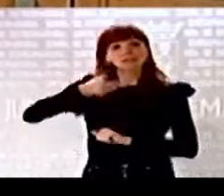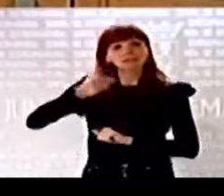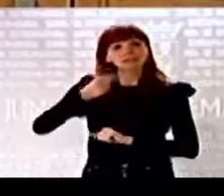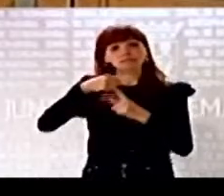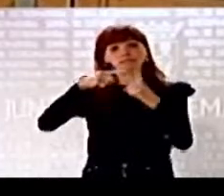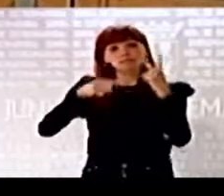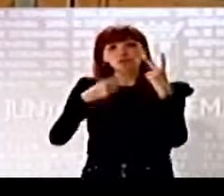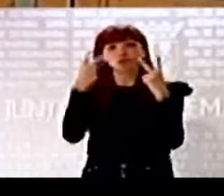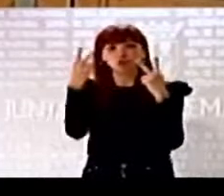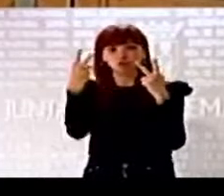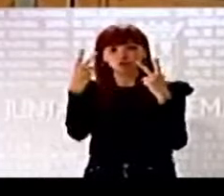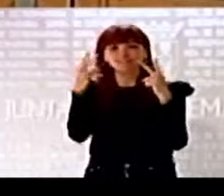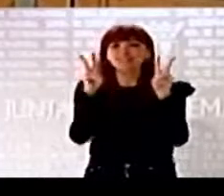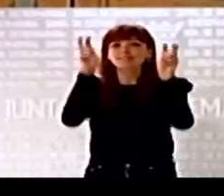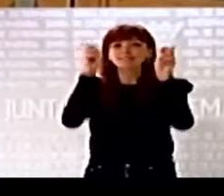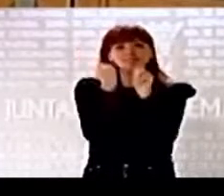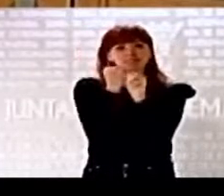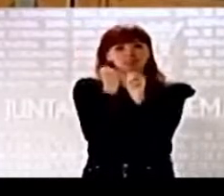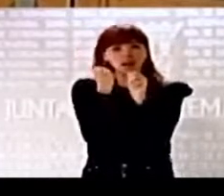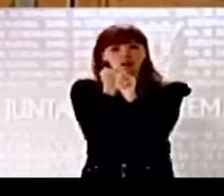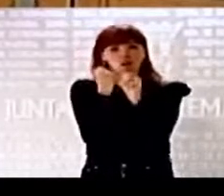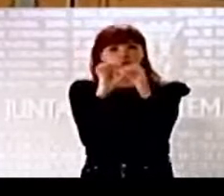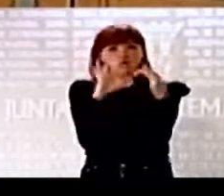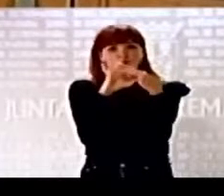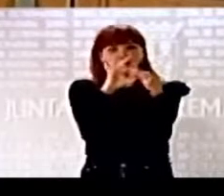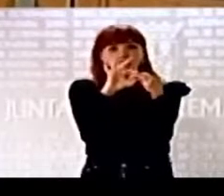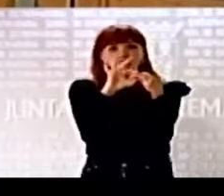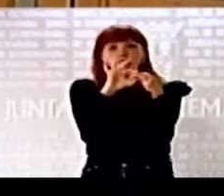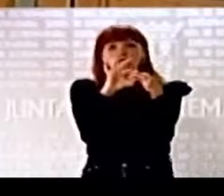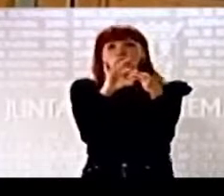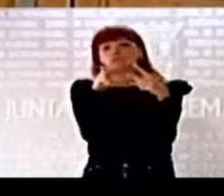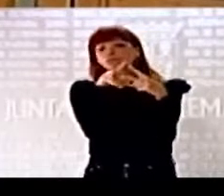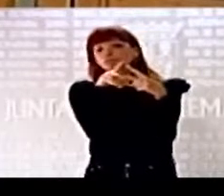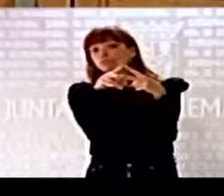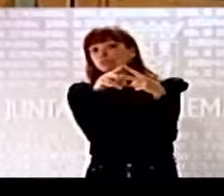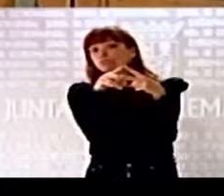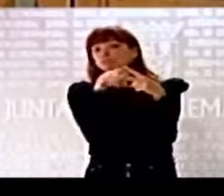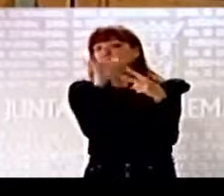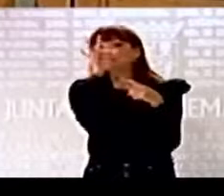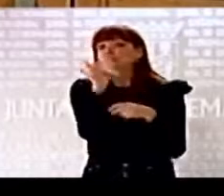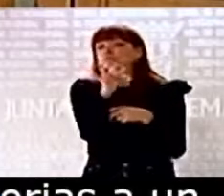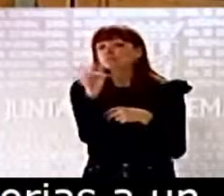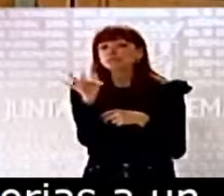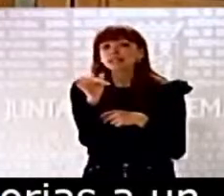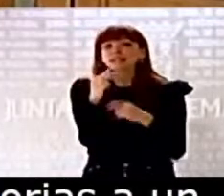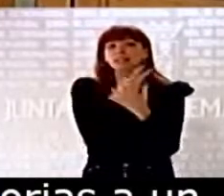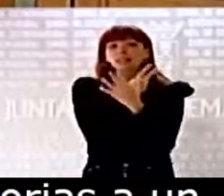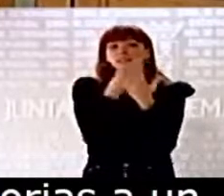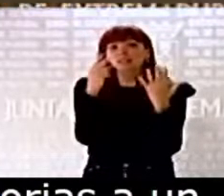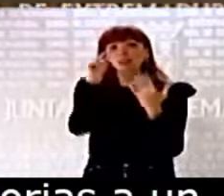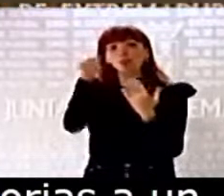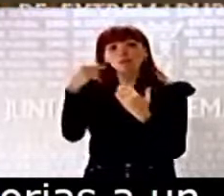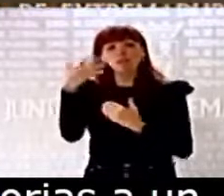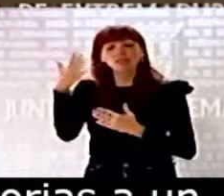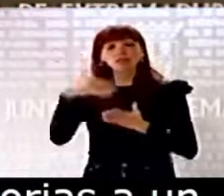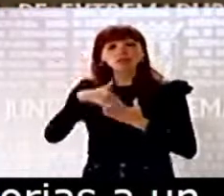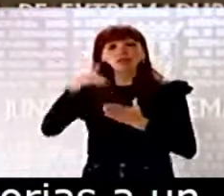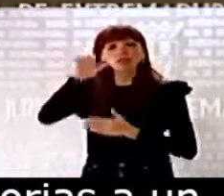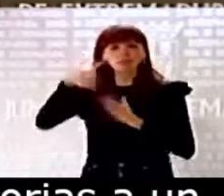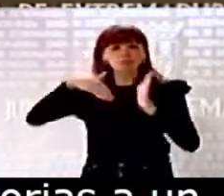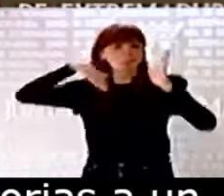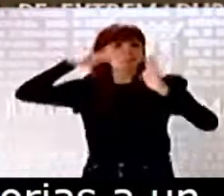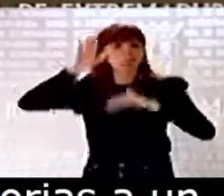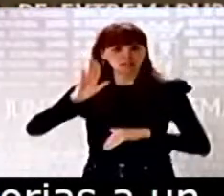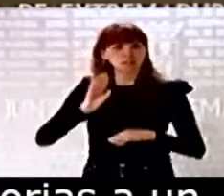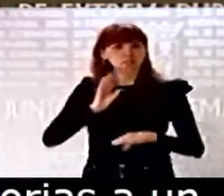empleo que ascienden entre las dos a un presupuesto de más de 17,5 millones de euros. La primera